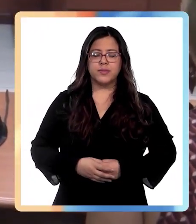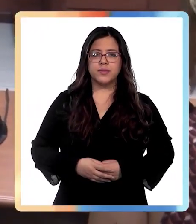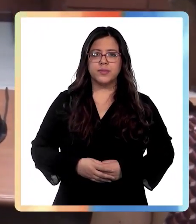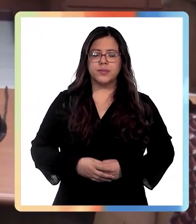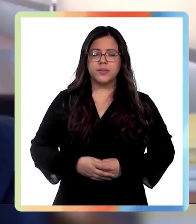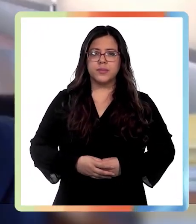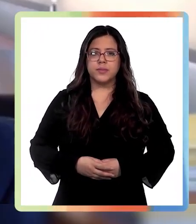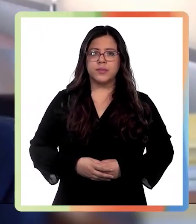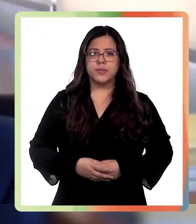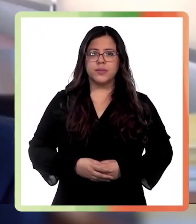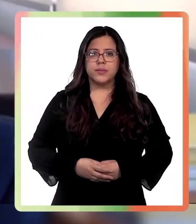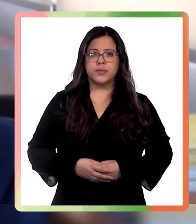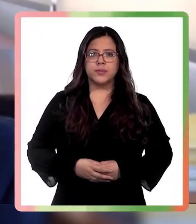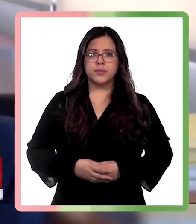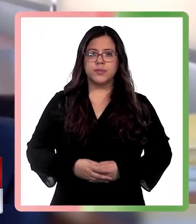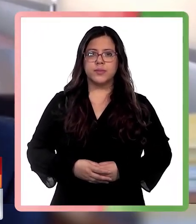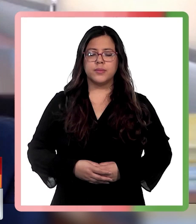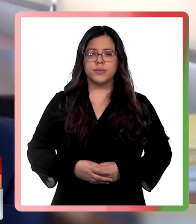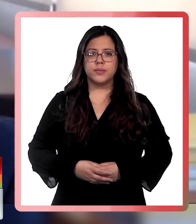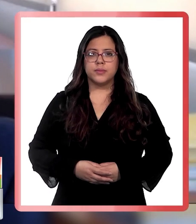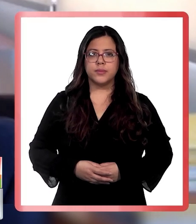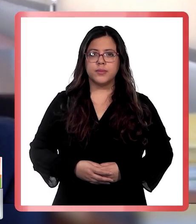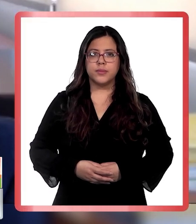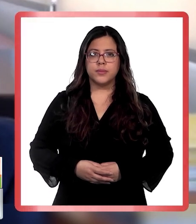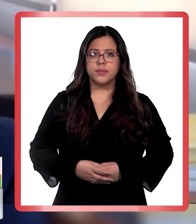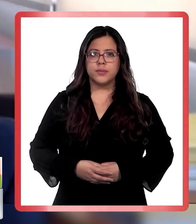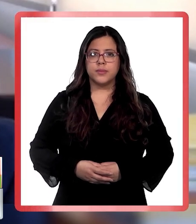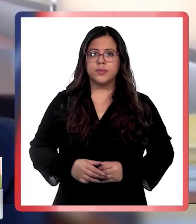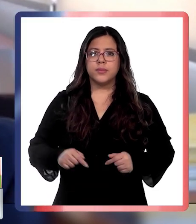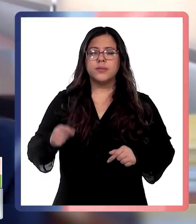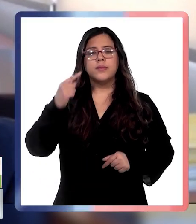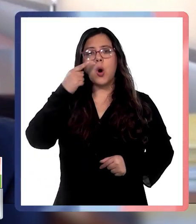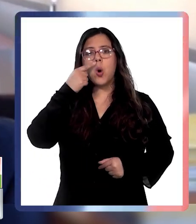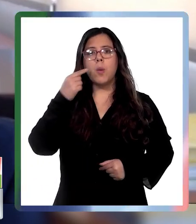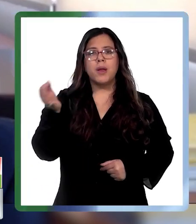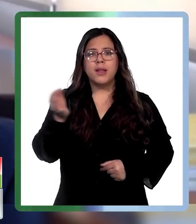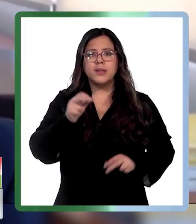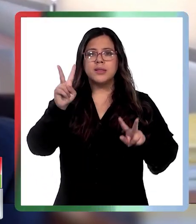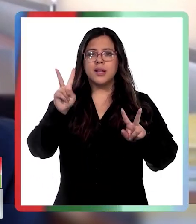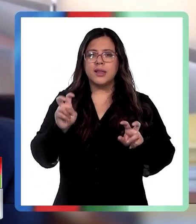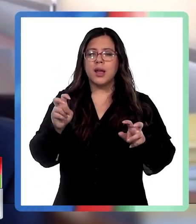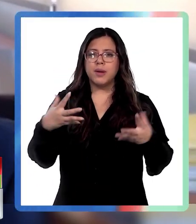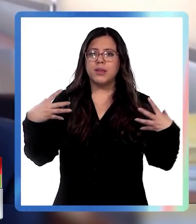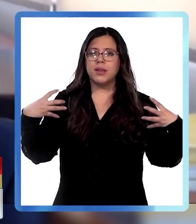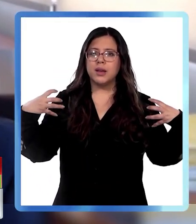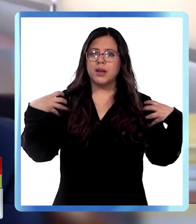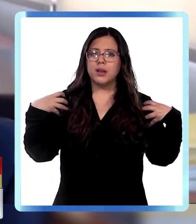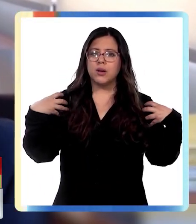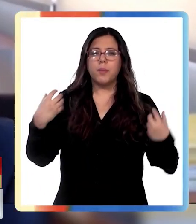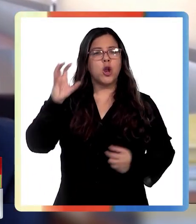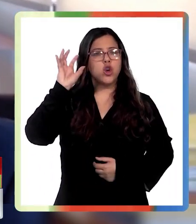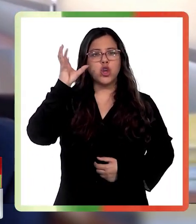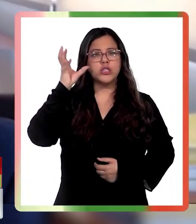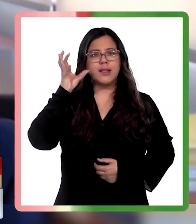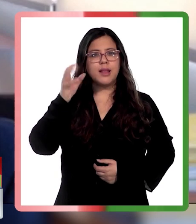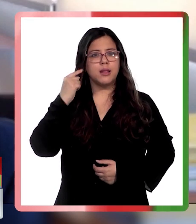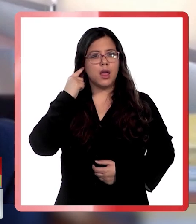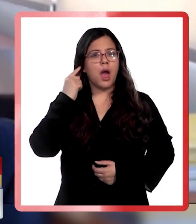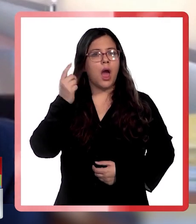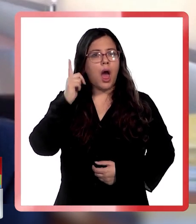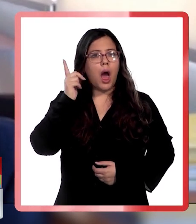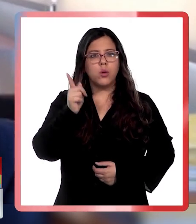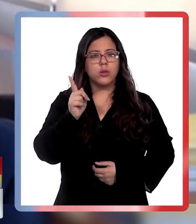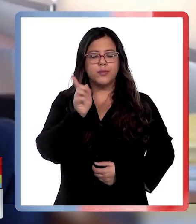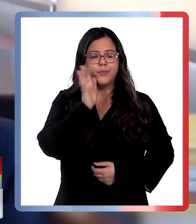separadas. Contrató y pagó notario de Cisternas Mundaca con cargo a los convenios suscritos con el Seremi de Antofagasta, ascendente a la suma